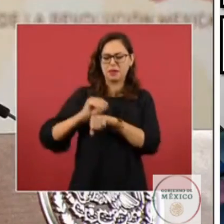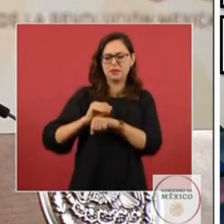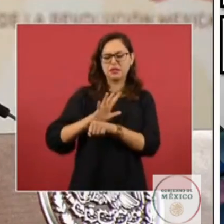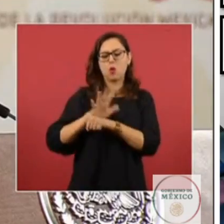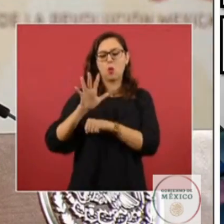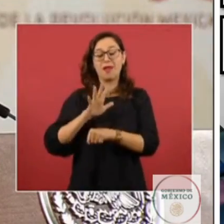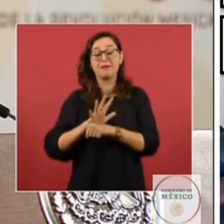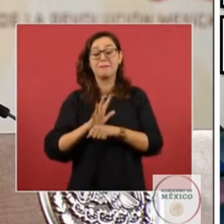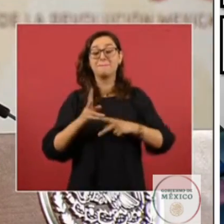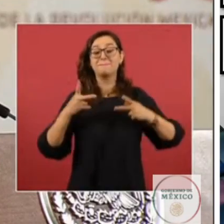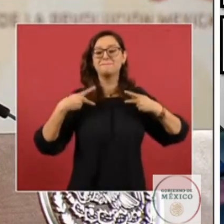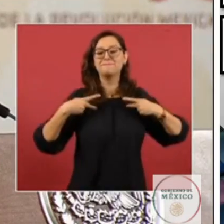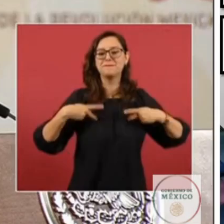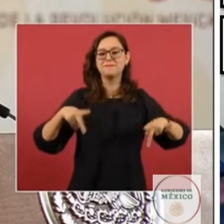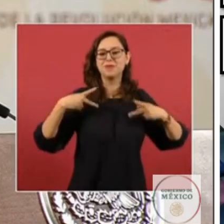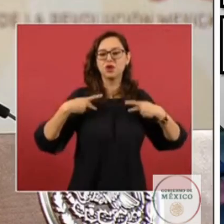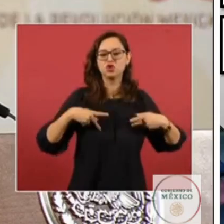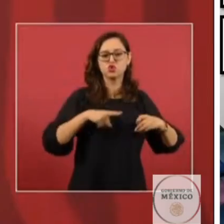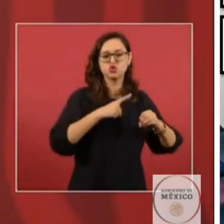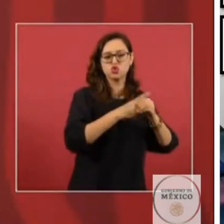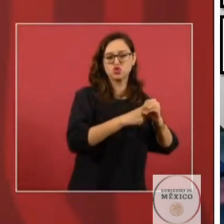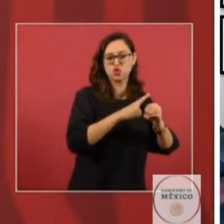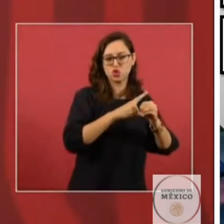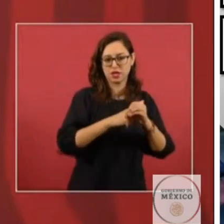convenio para evitar